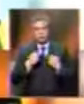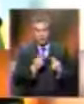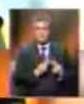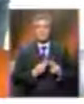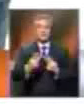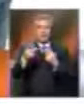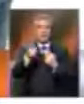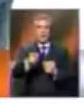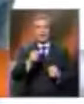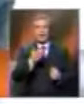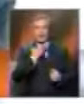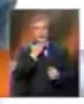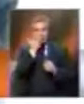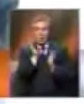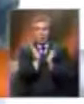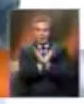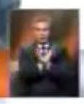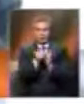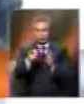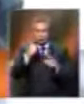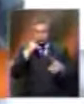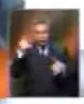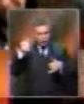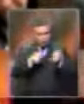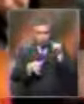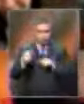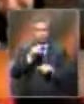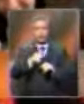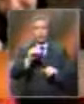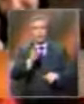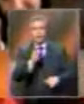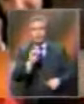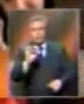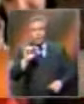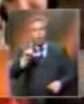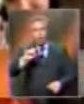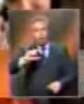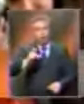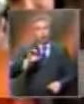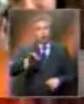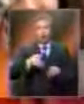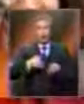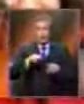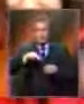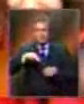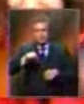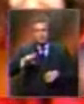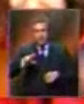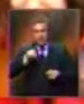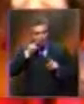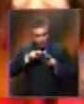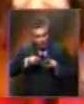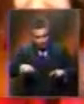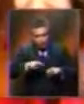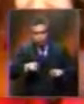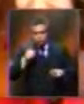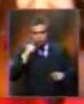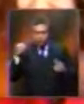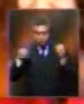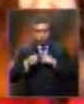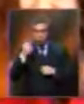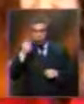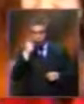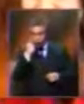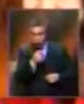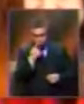viajar a la Antártica. Fuimos con un montón de científicos, biólogos marinos, microbiólogos, una cantidad de científicos, y ver la Antártica